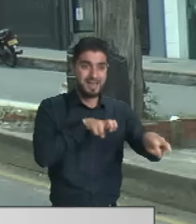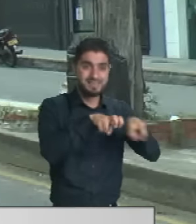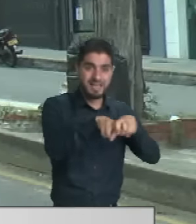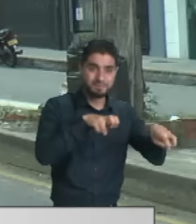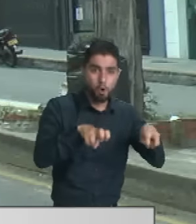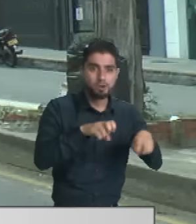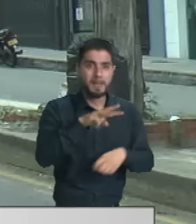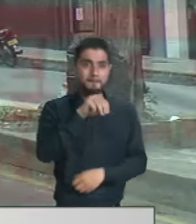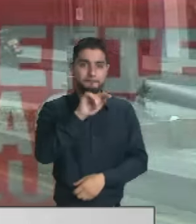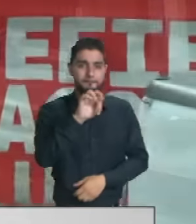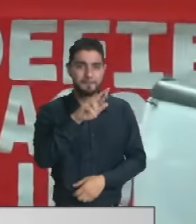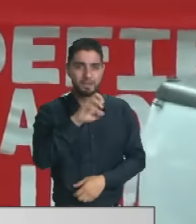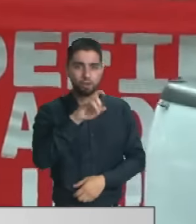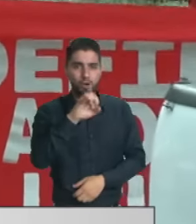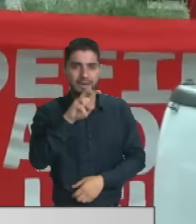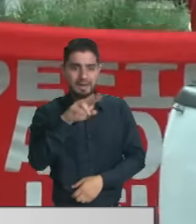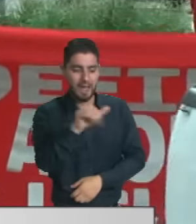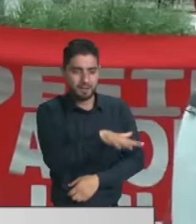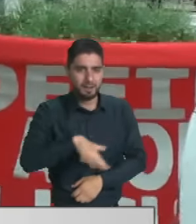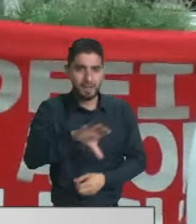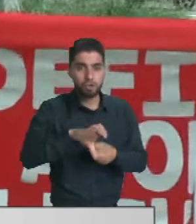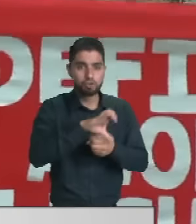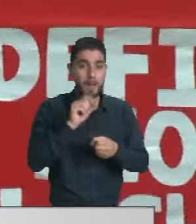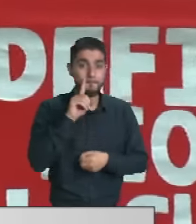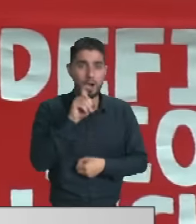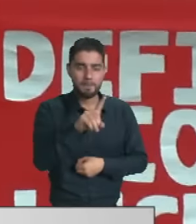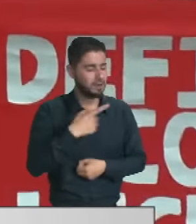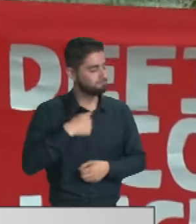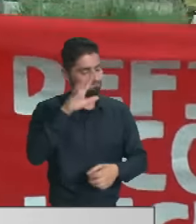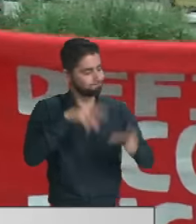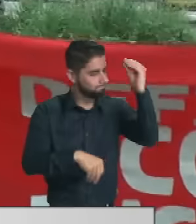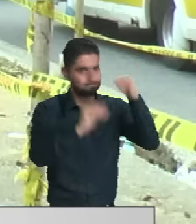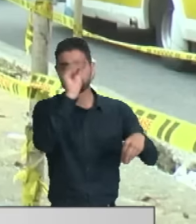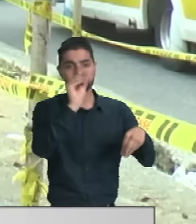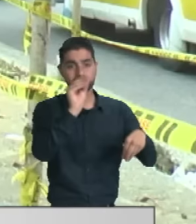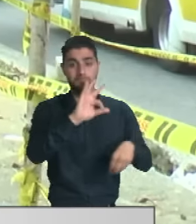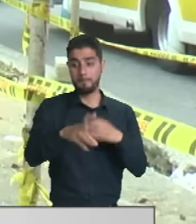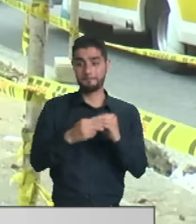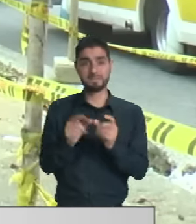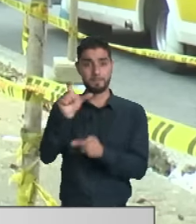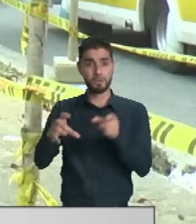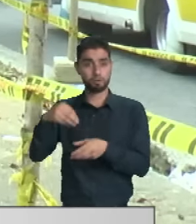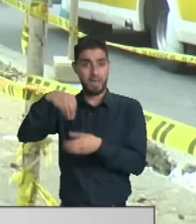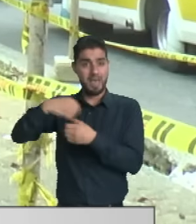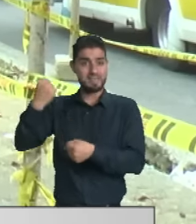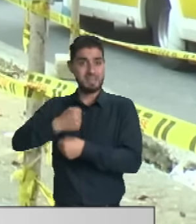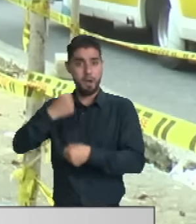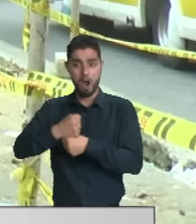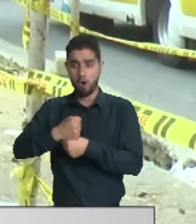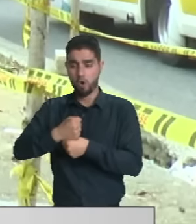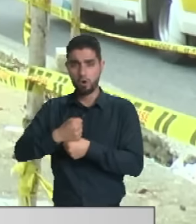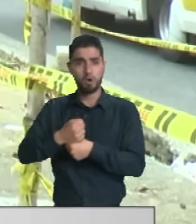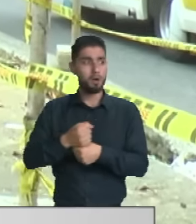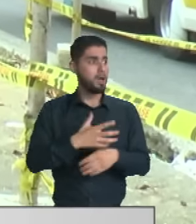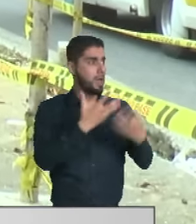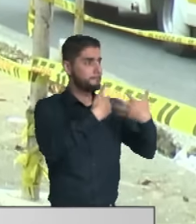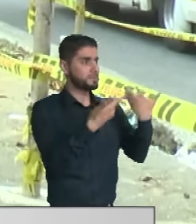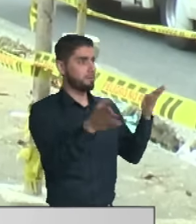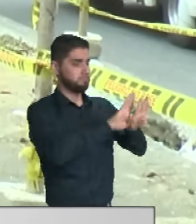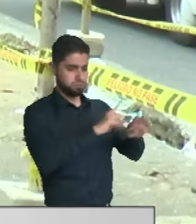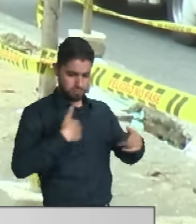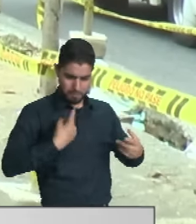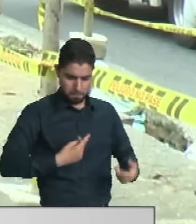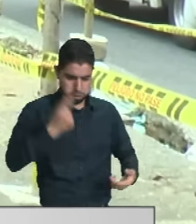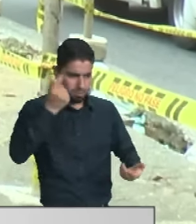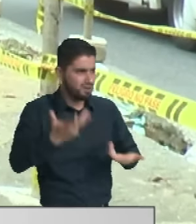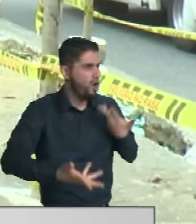del área metropolitana de Bucaramanga y rechazando también la masacre laboral que quieren hacer en el ente gestor de